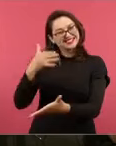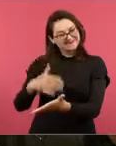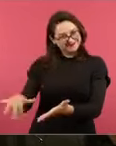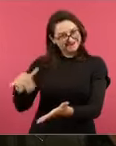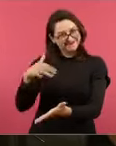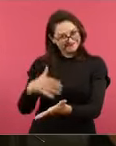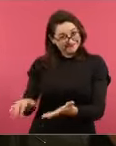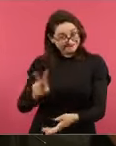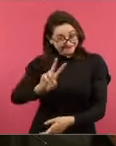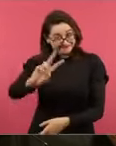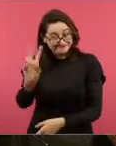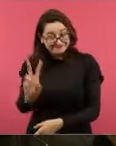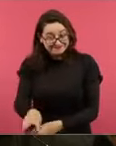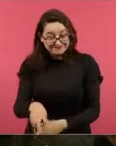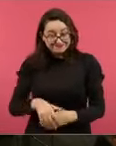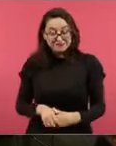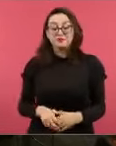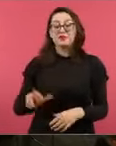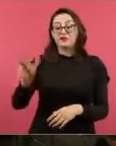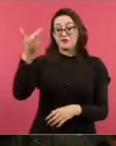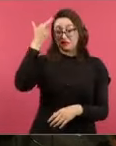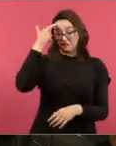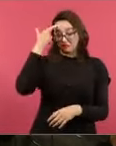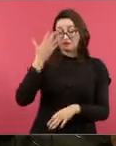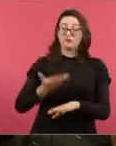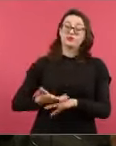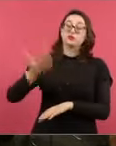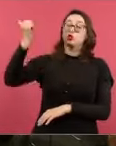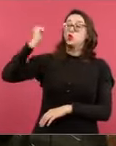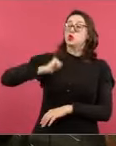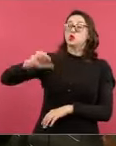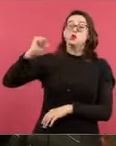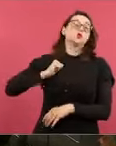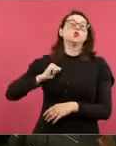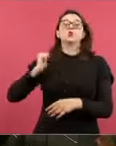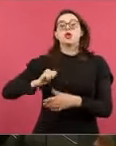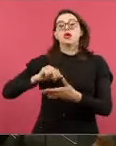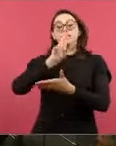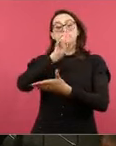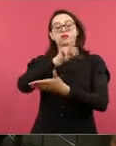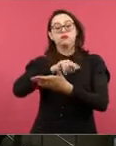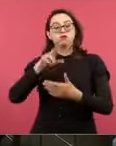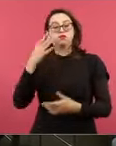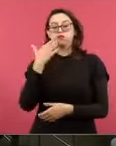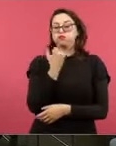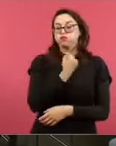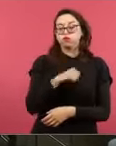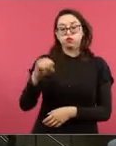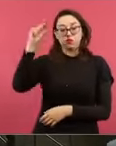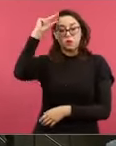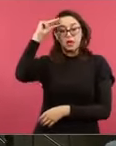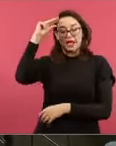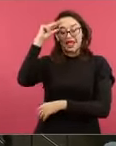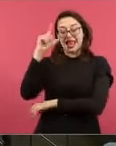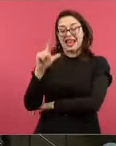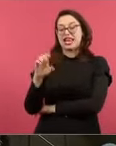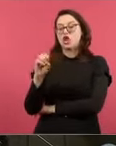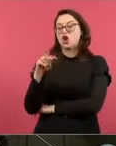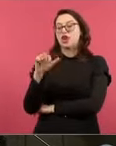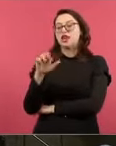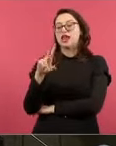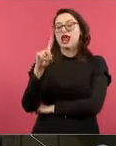dice que desde la época de Leonardo da Vinci, uno de los intelectuales, un polímata más destacado de todos los